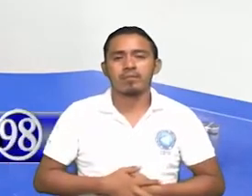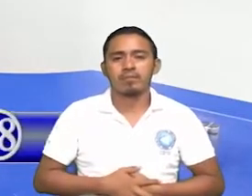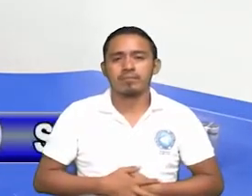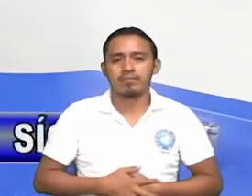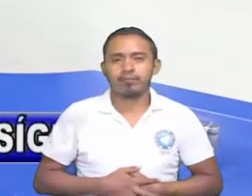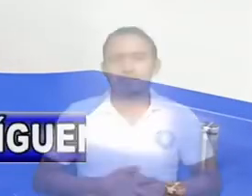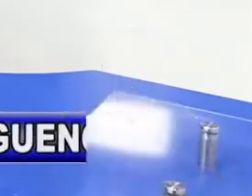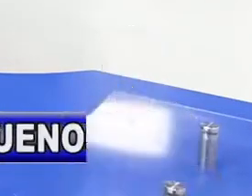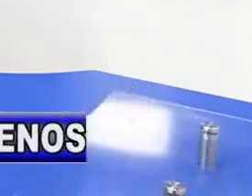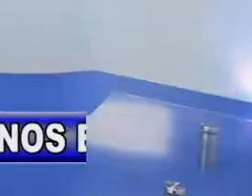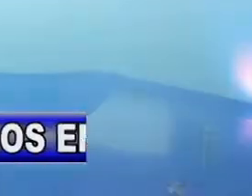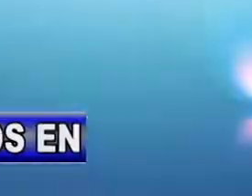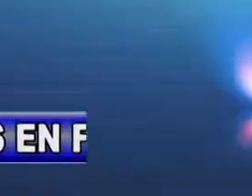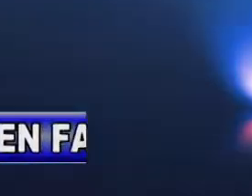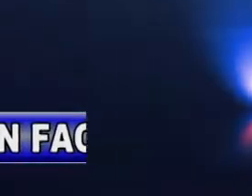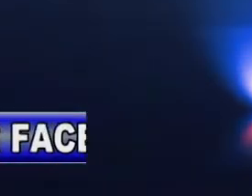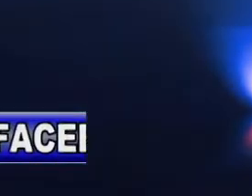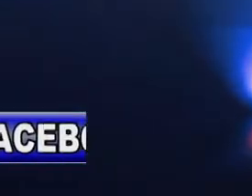nota.